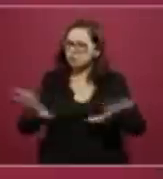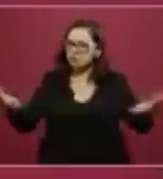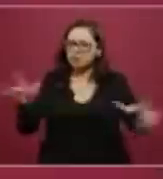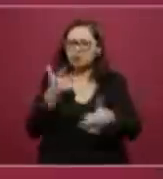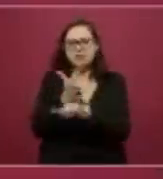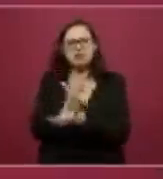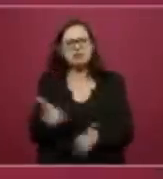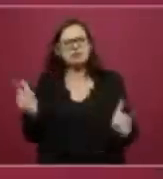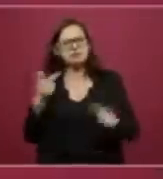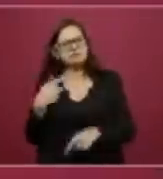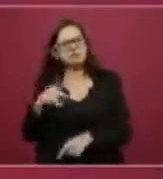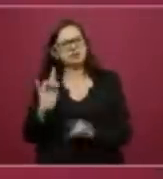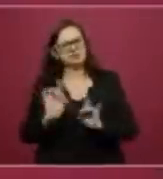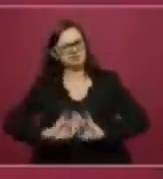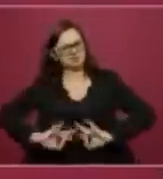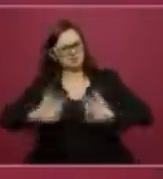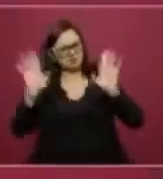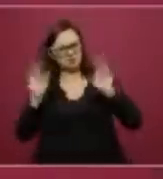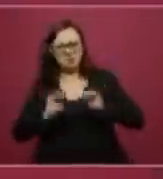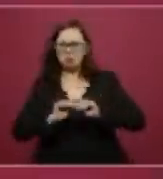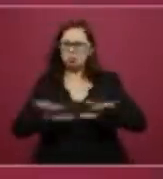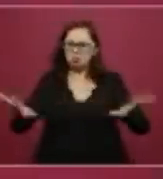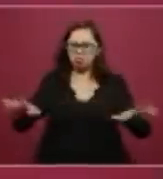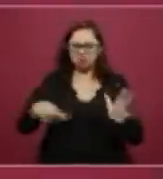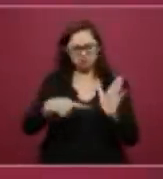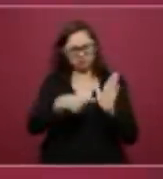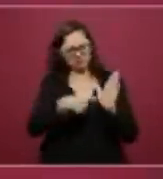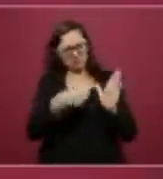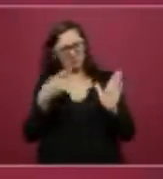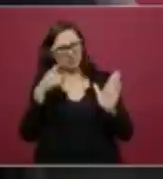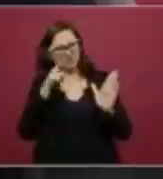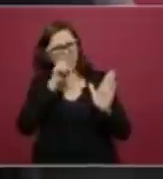de unos asuntos así, ¿por qué no